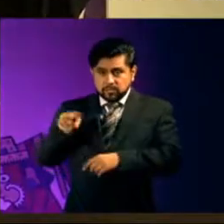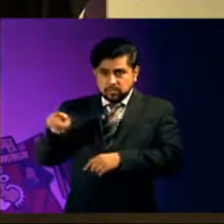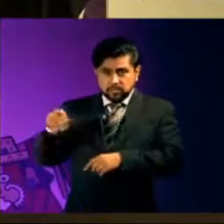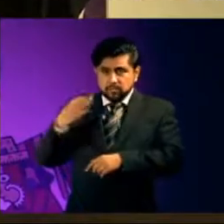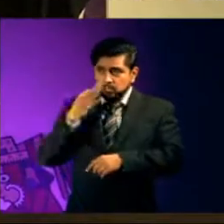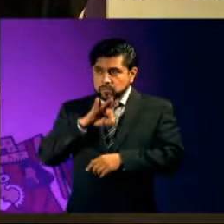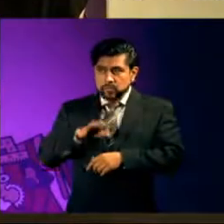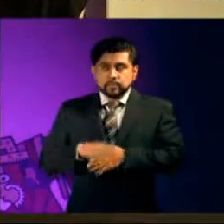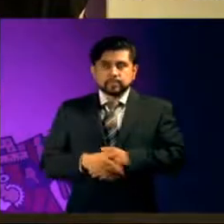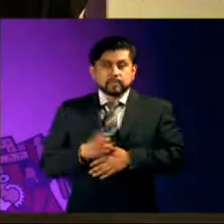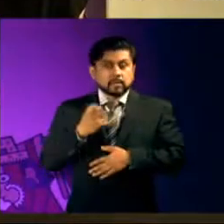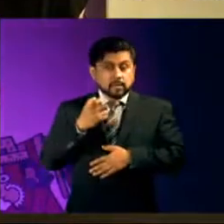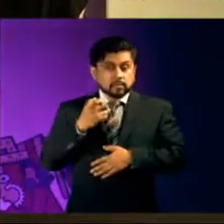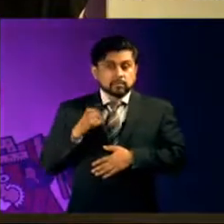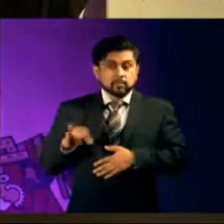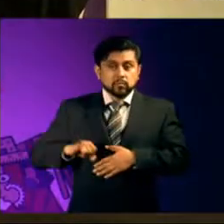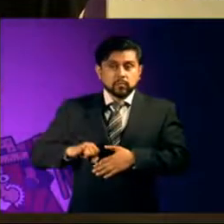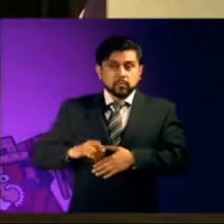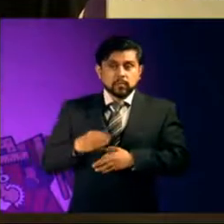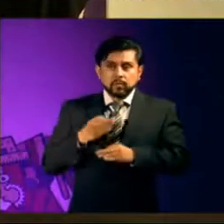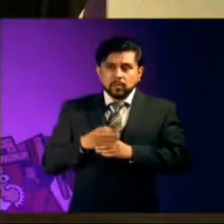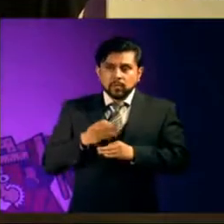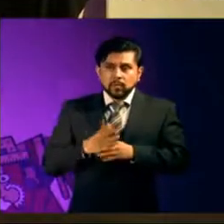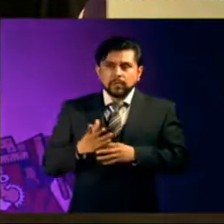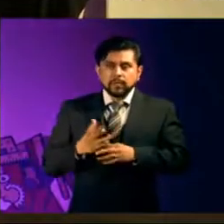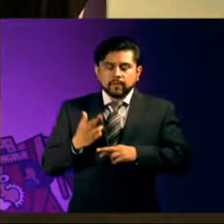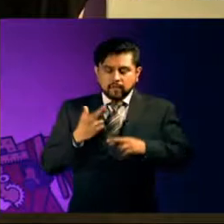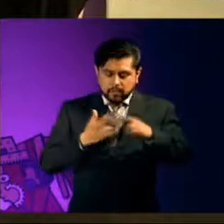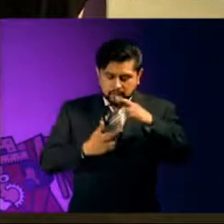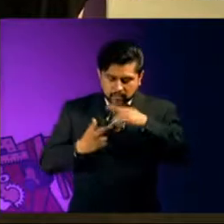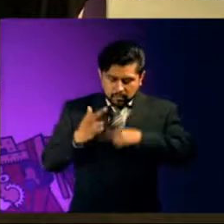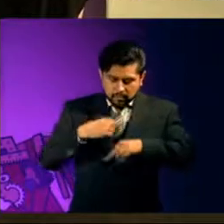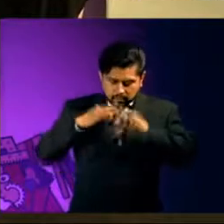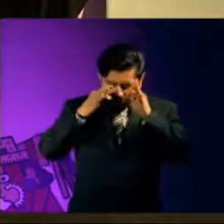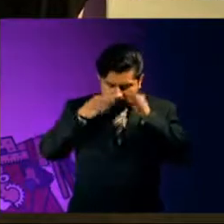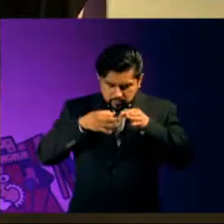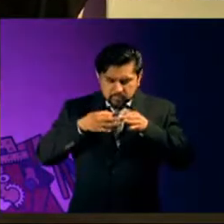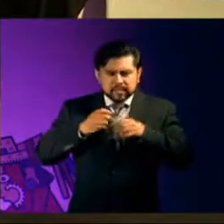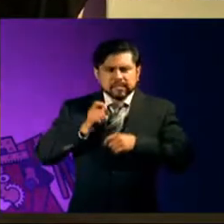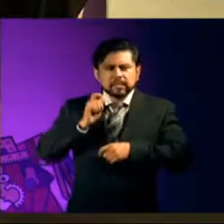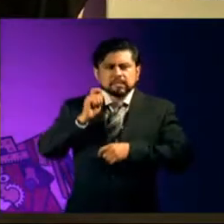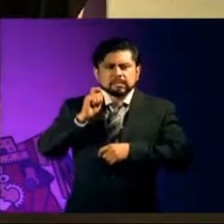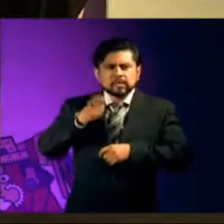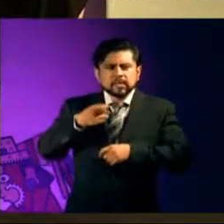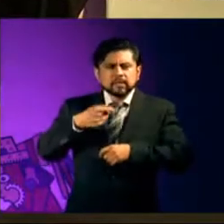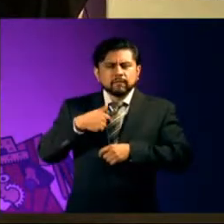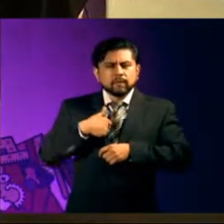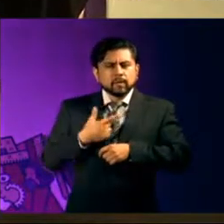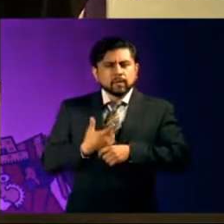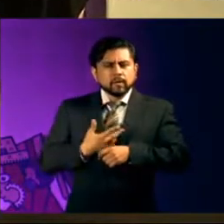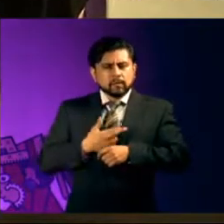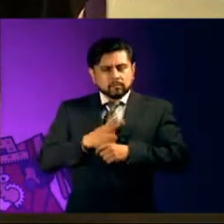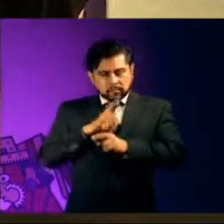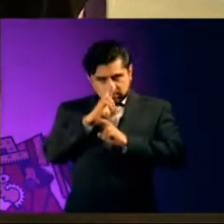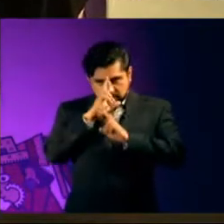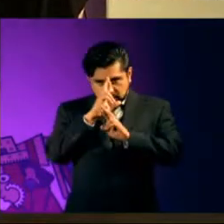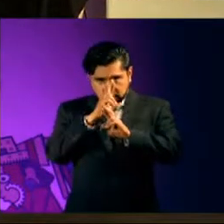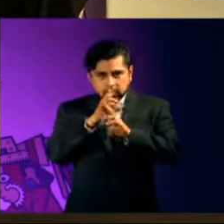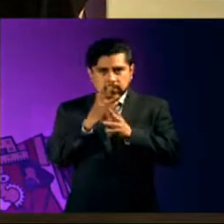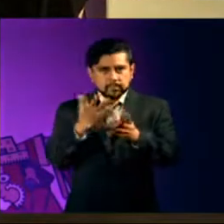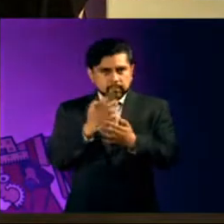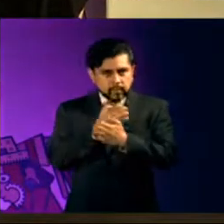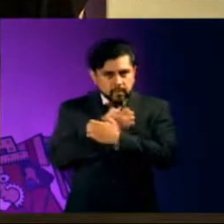es muy interesante redefinir y redescubrir que significa ser cortés que significa ser